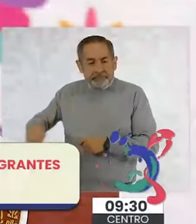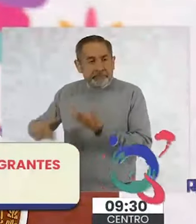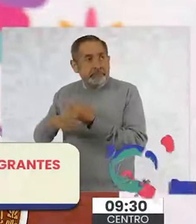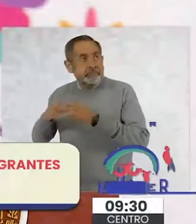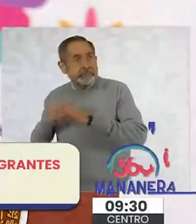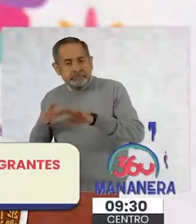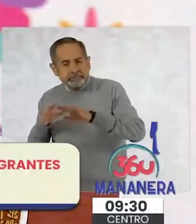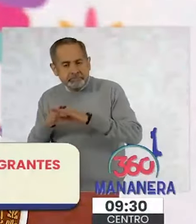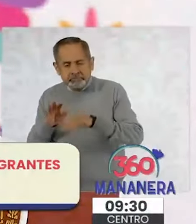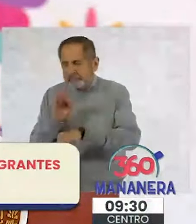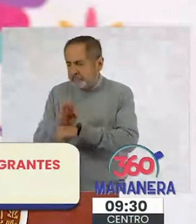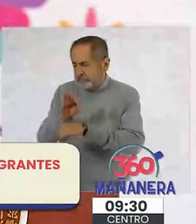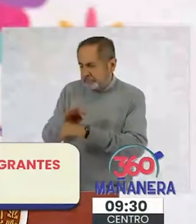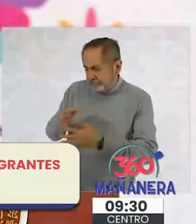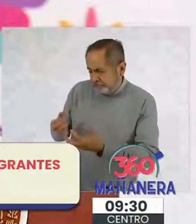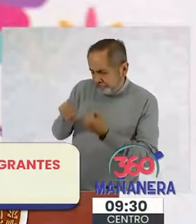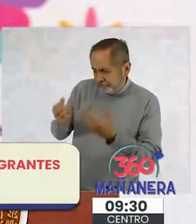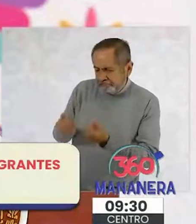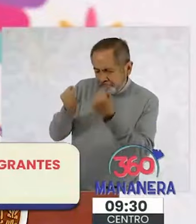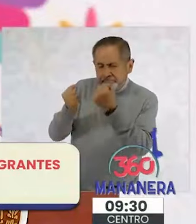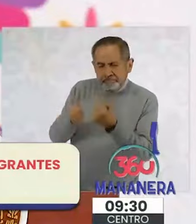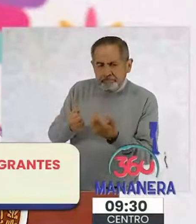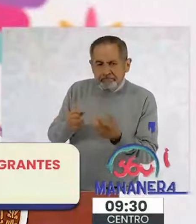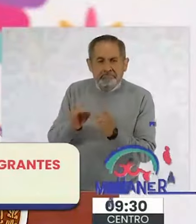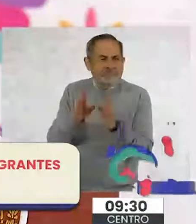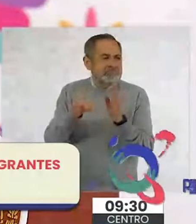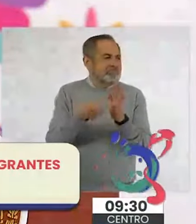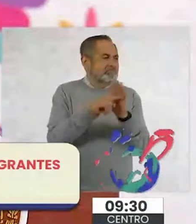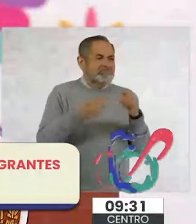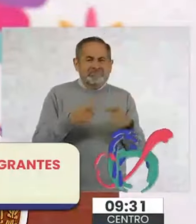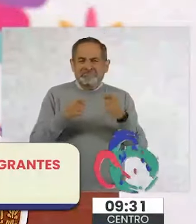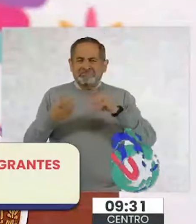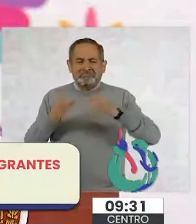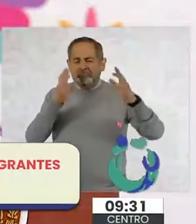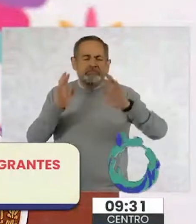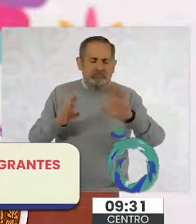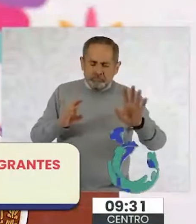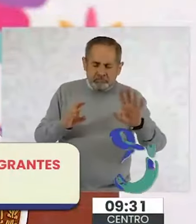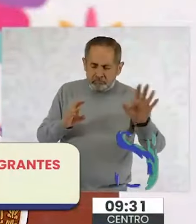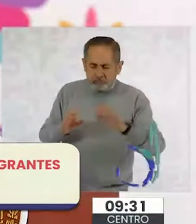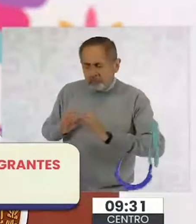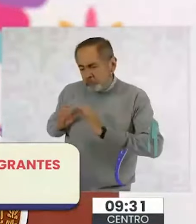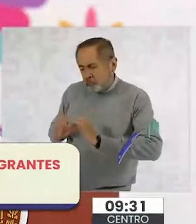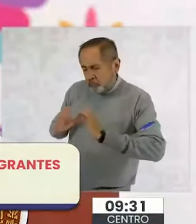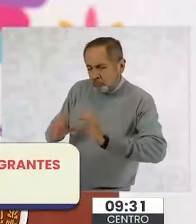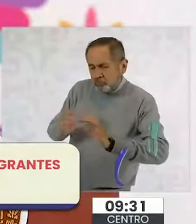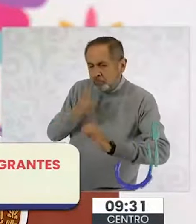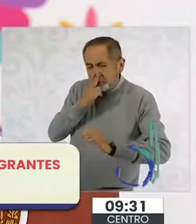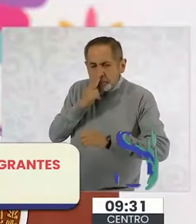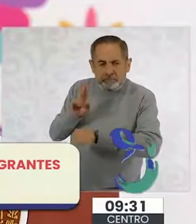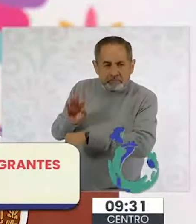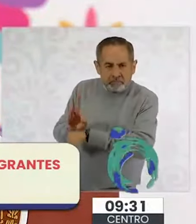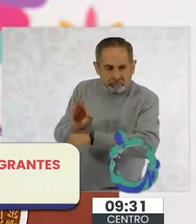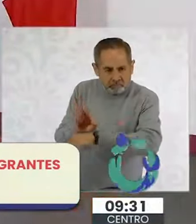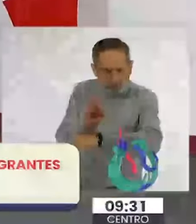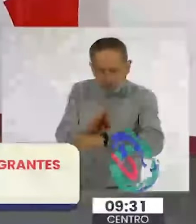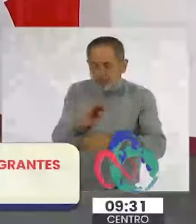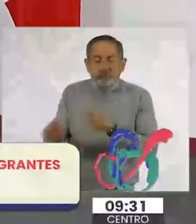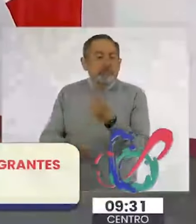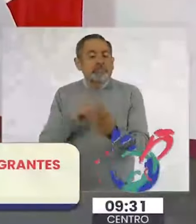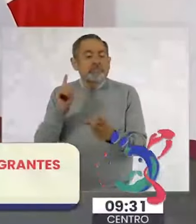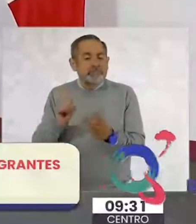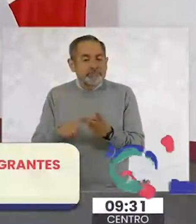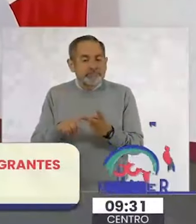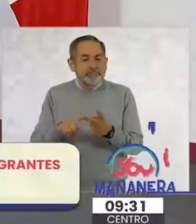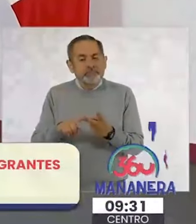frente a situaciones adversas que puedan presentar a lo largo del territorio tiene que ver